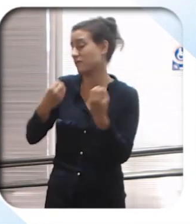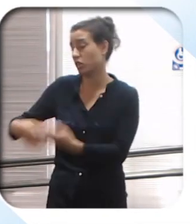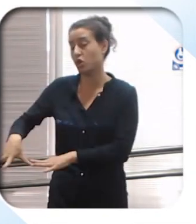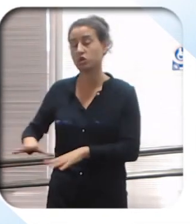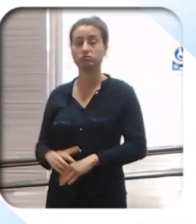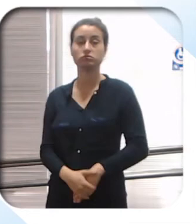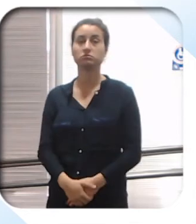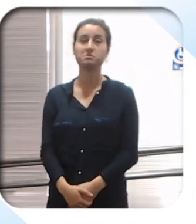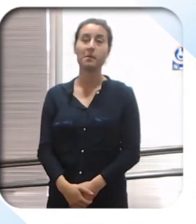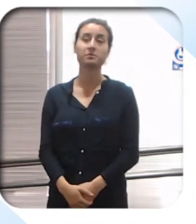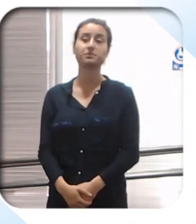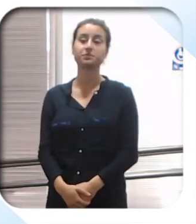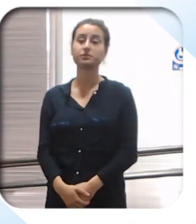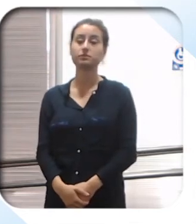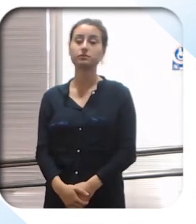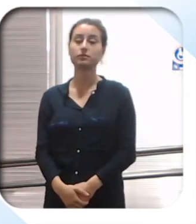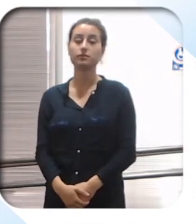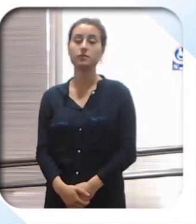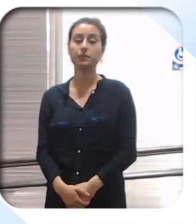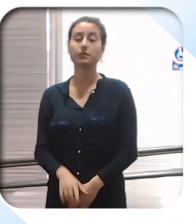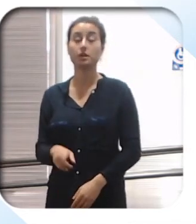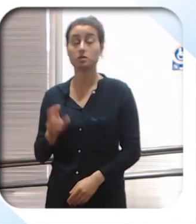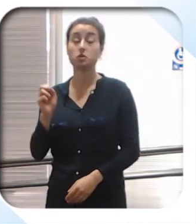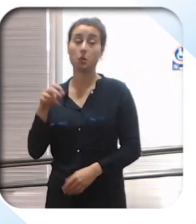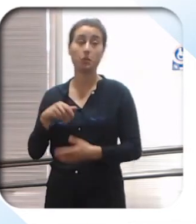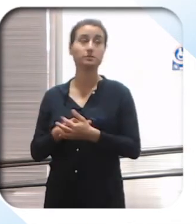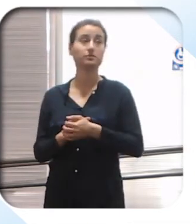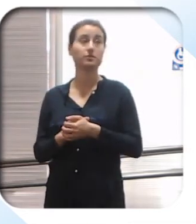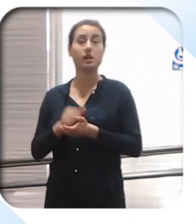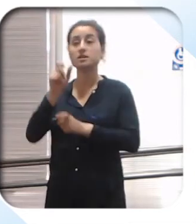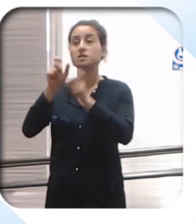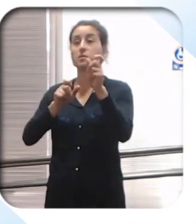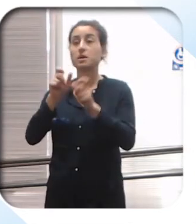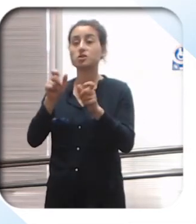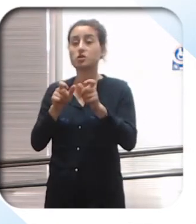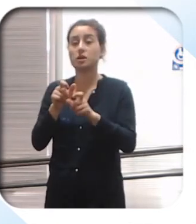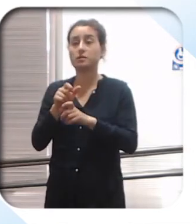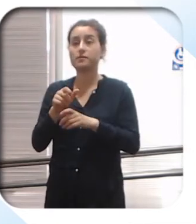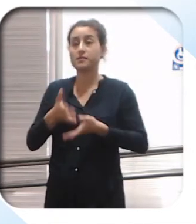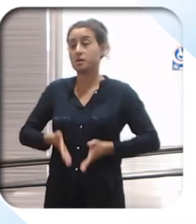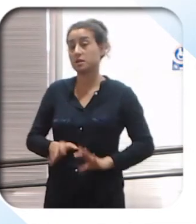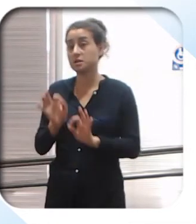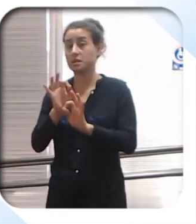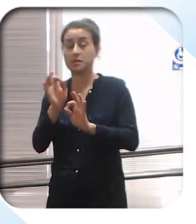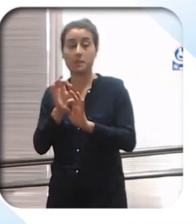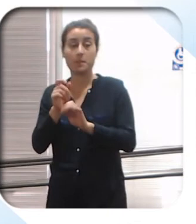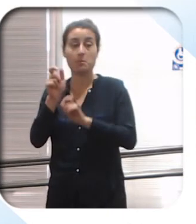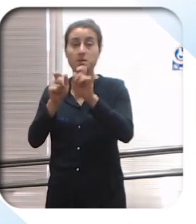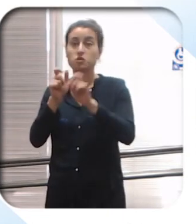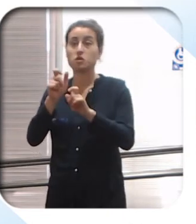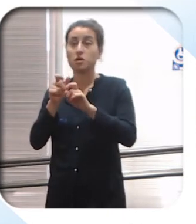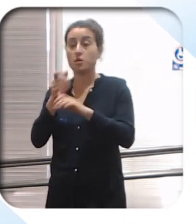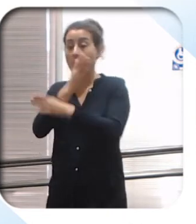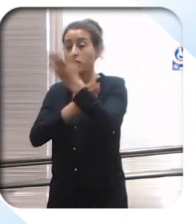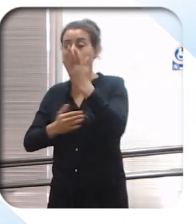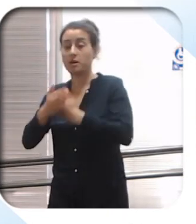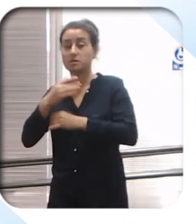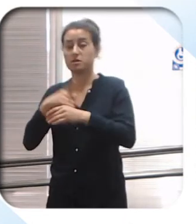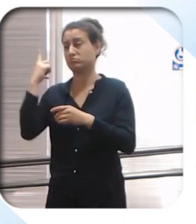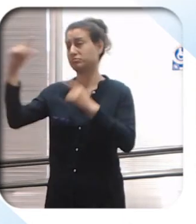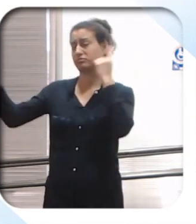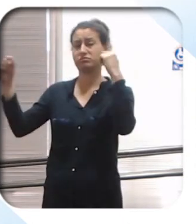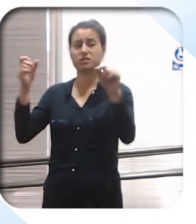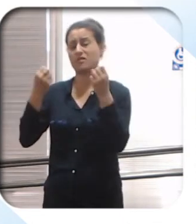abandono, ¿tá?, es muy común. Si gente que no le nace ningún chico con discapacidad huye cuando sabe que la